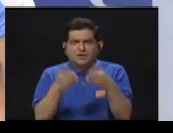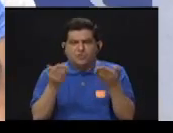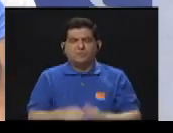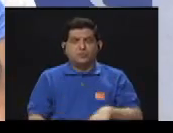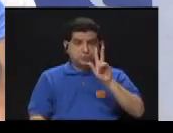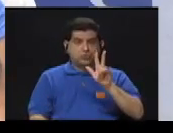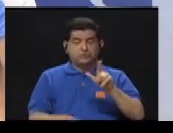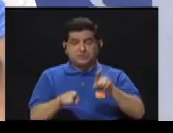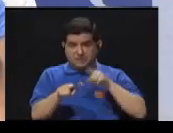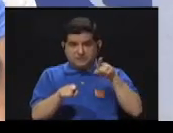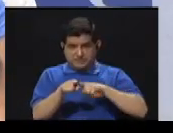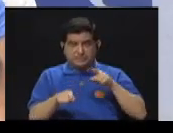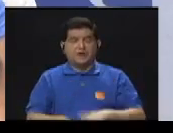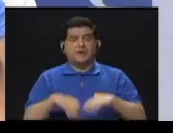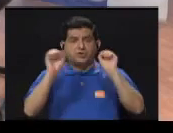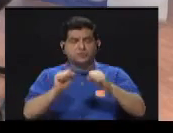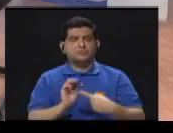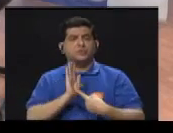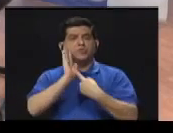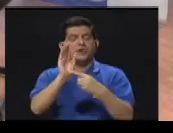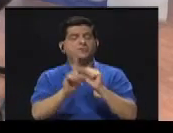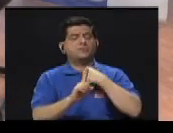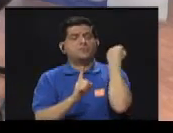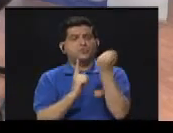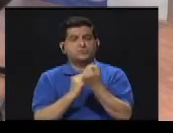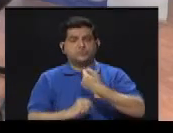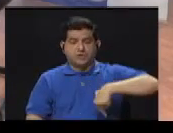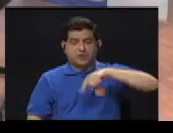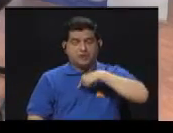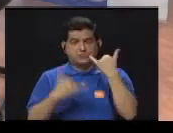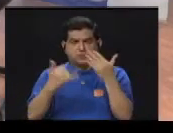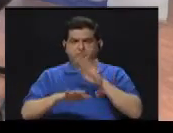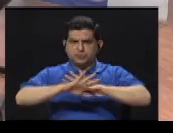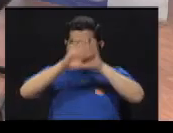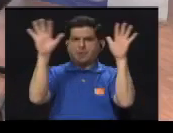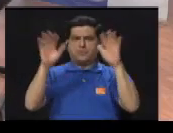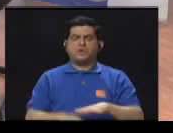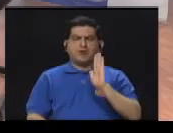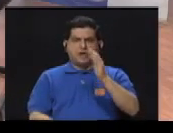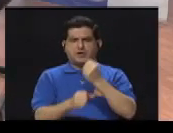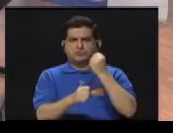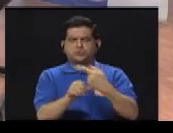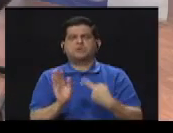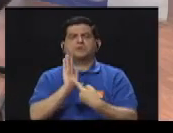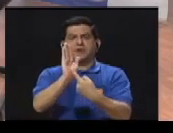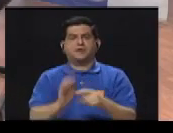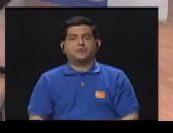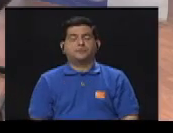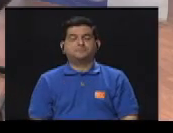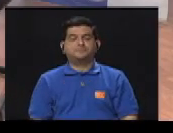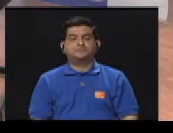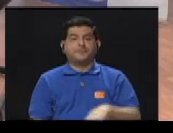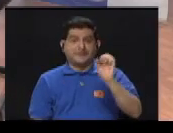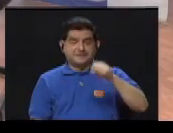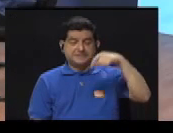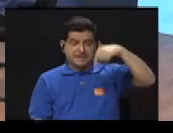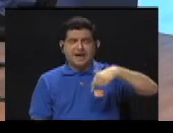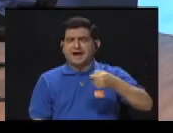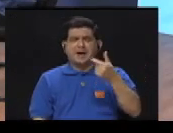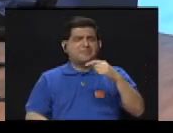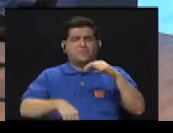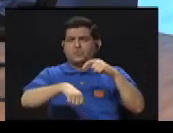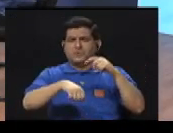estos tres hermanos, para poder retratar esa situación que nos queda clarísima por medio de tu trabajo? Uh-huh. Bueno, sin duda, acá